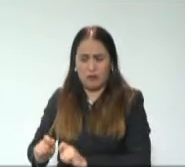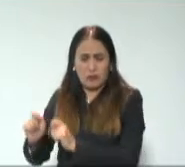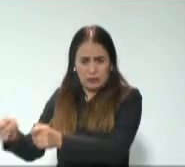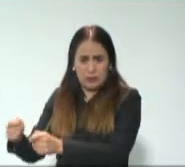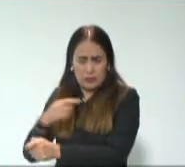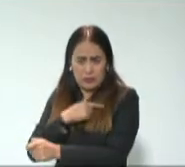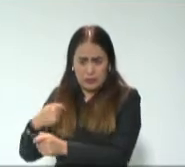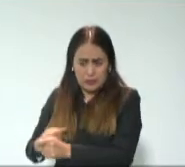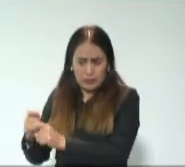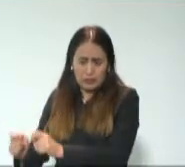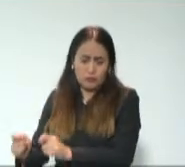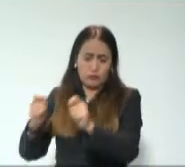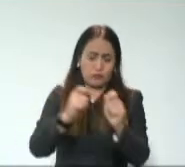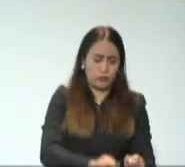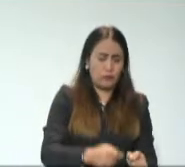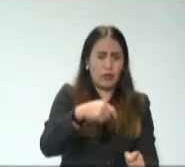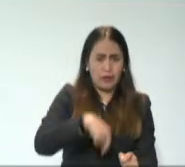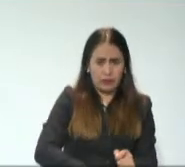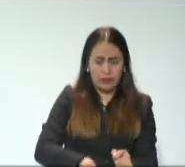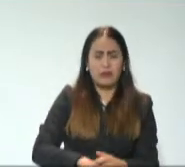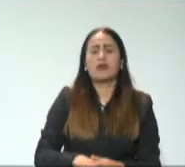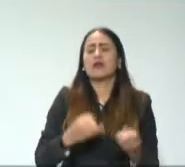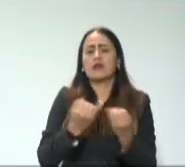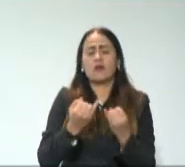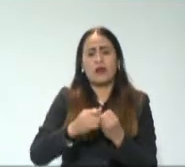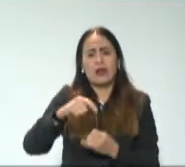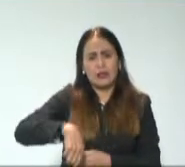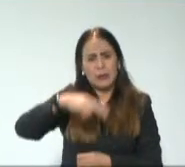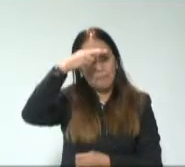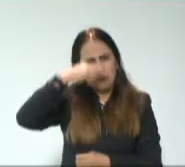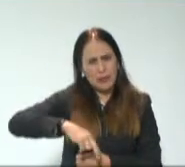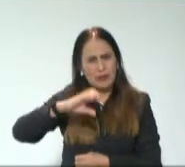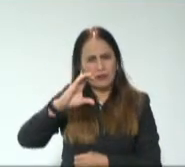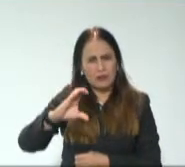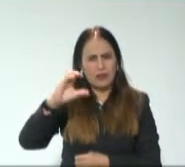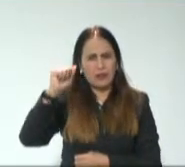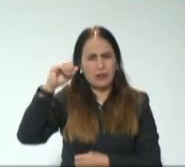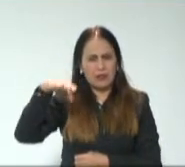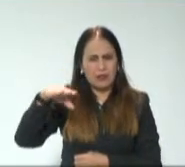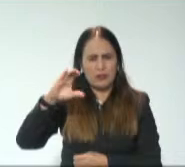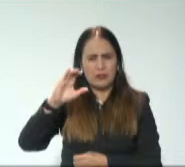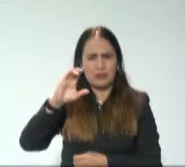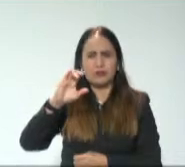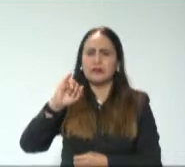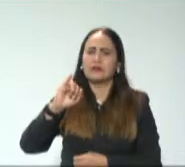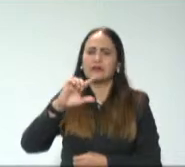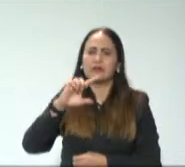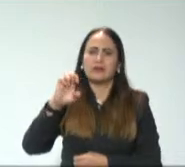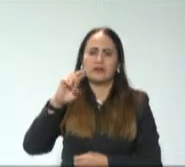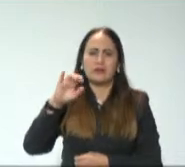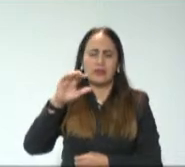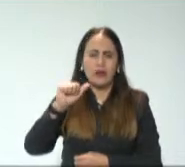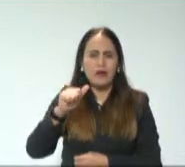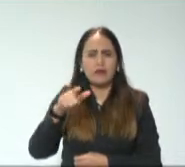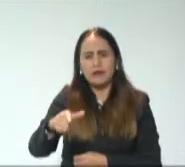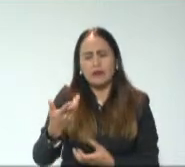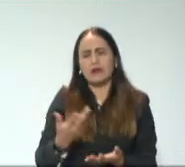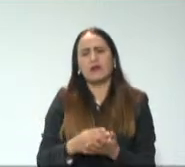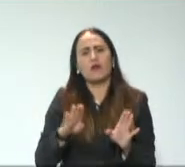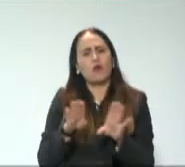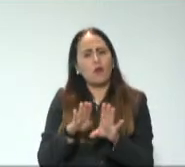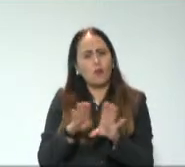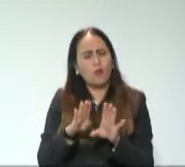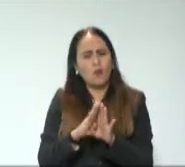y la cancillería es el vínculo de acercamiento y de facilitar bajo el criterio de ayuda humanitaria la